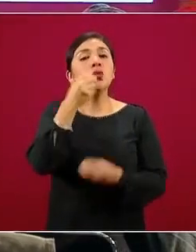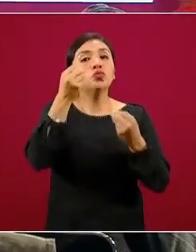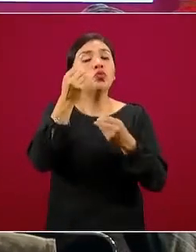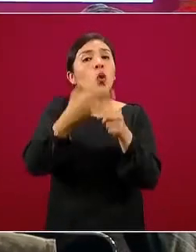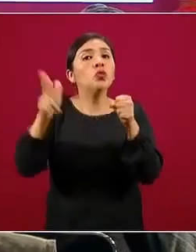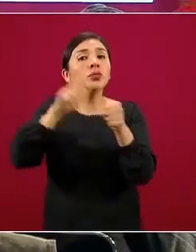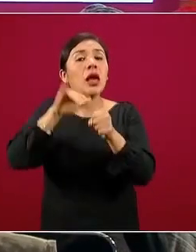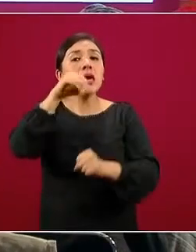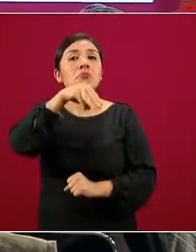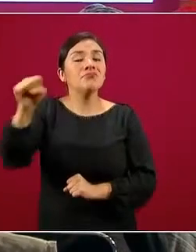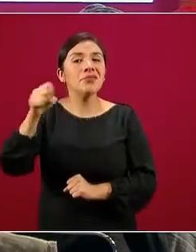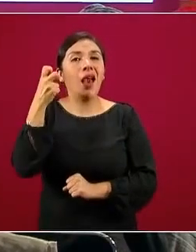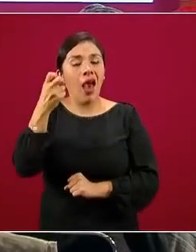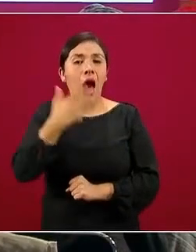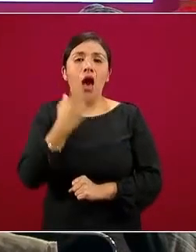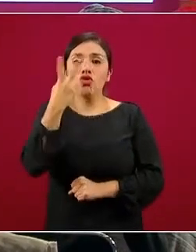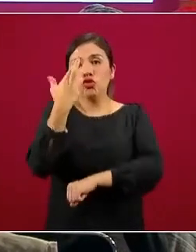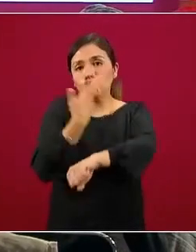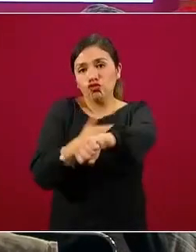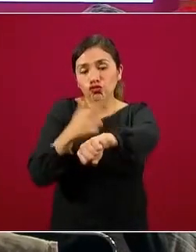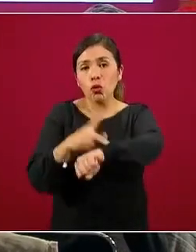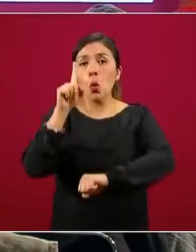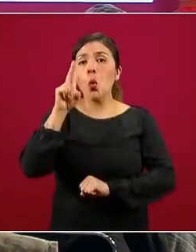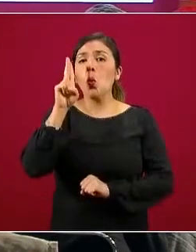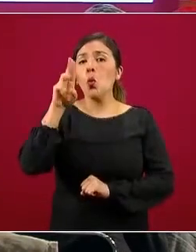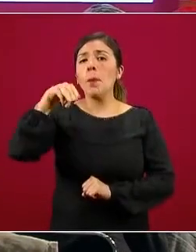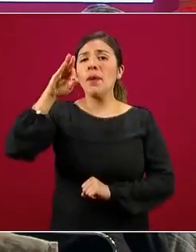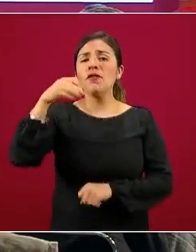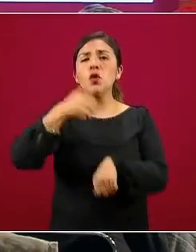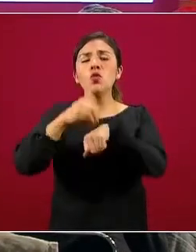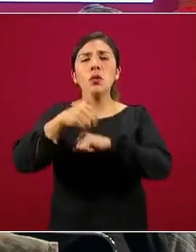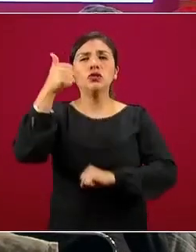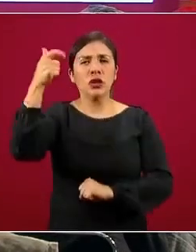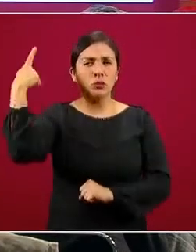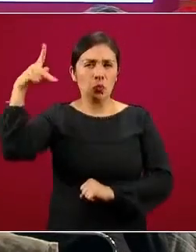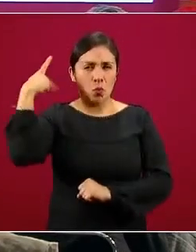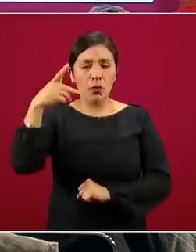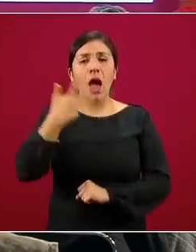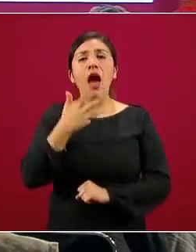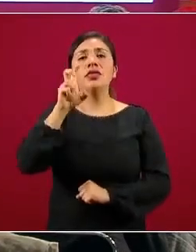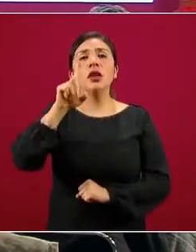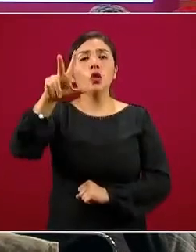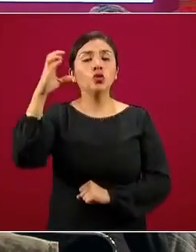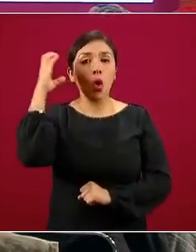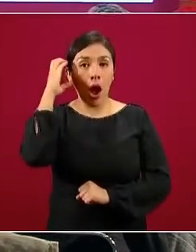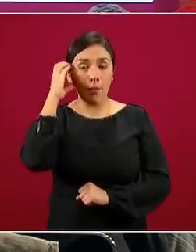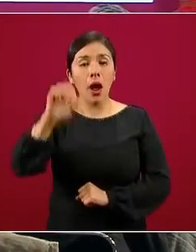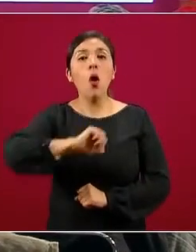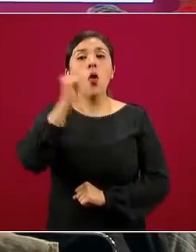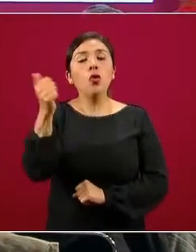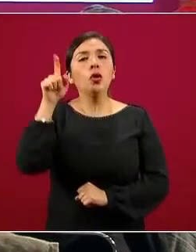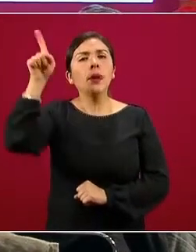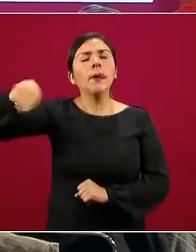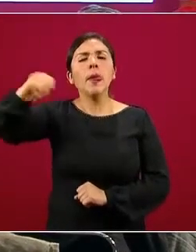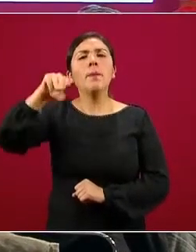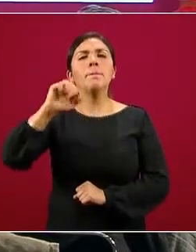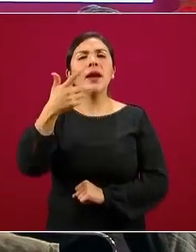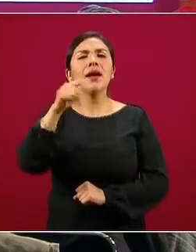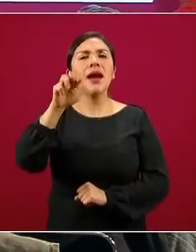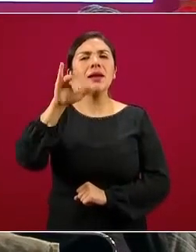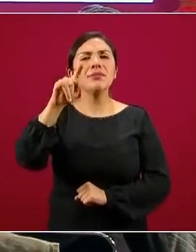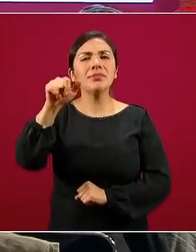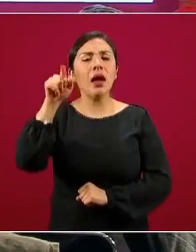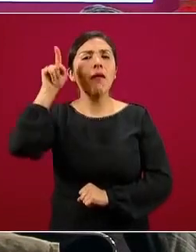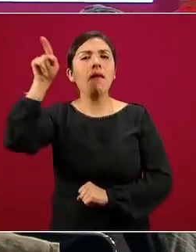dos procesos aquí en la número seis de puebla con 38 camas y en la margarita allá